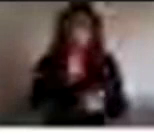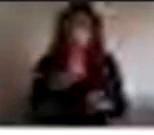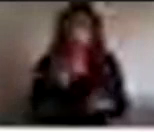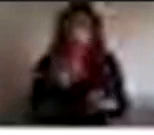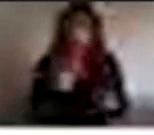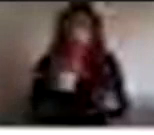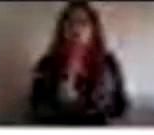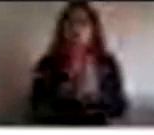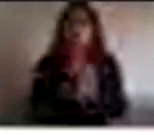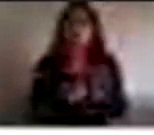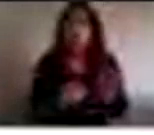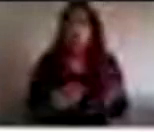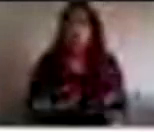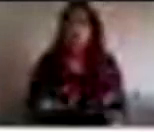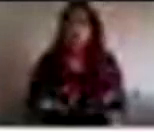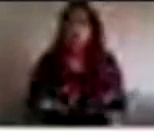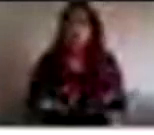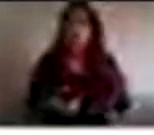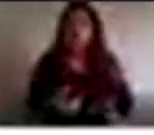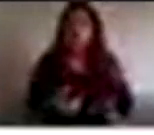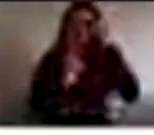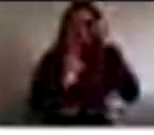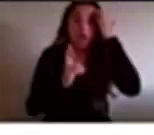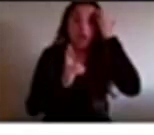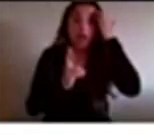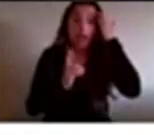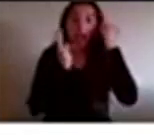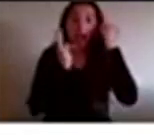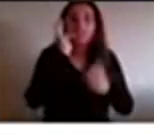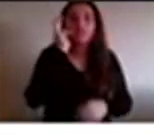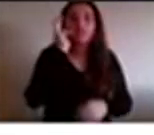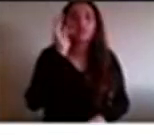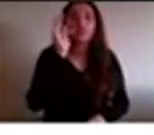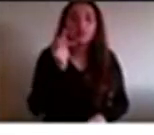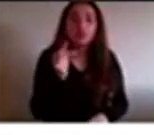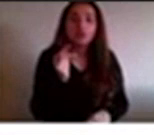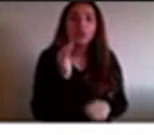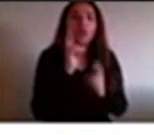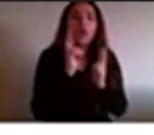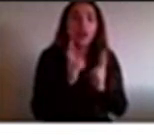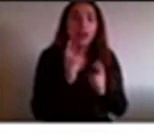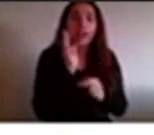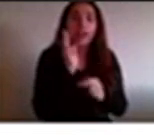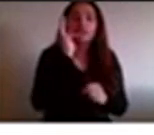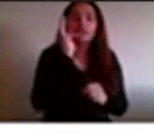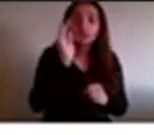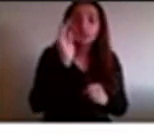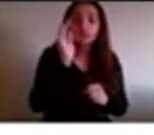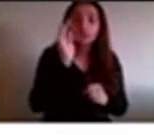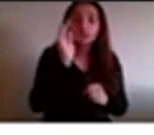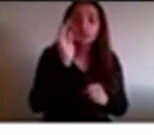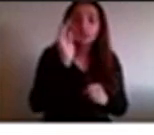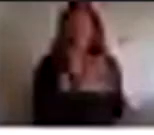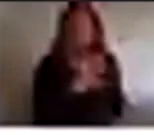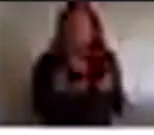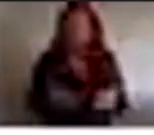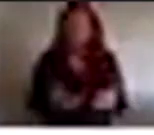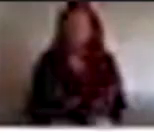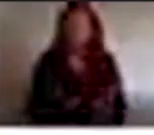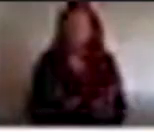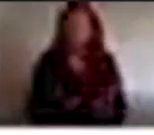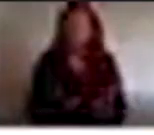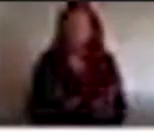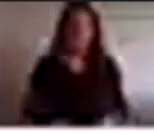Alejandra, y sus presentaciones, igual los números son muy positivos, es decir, que las empresas